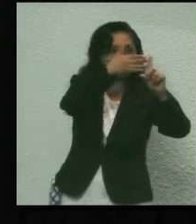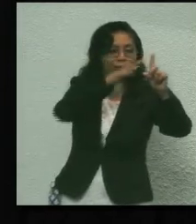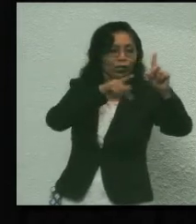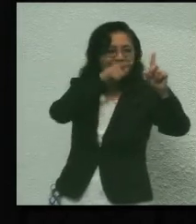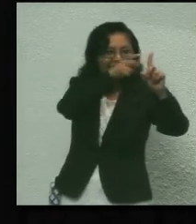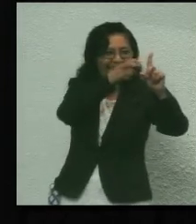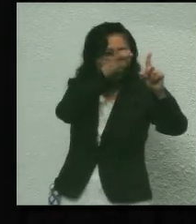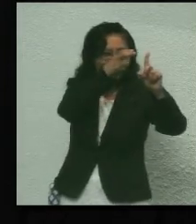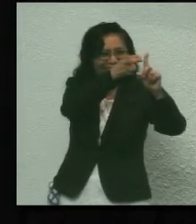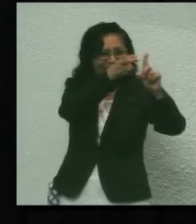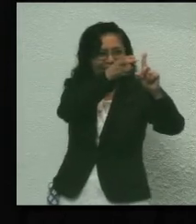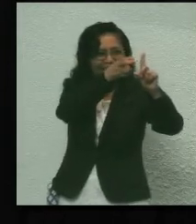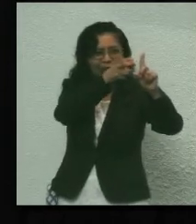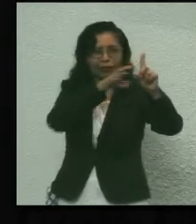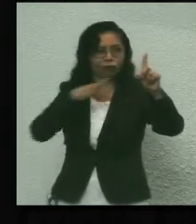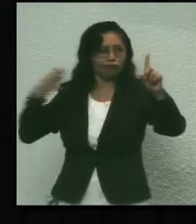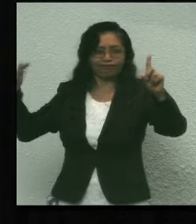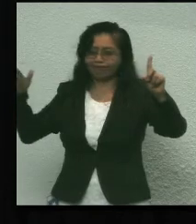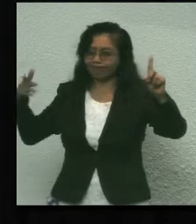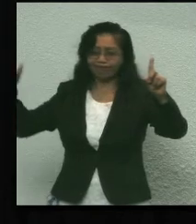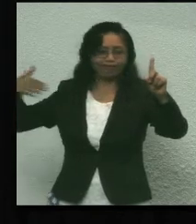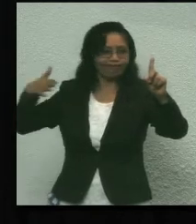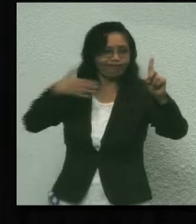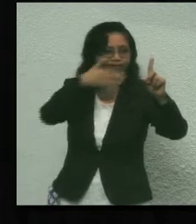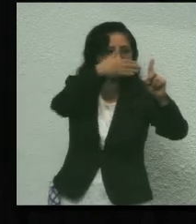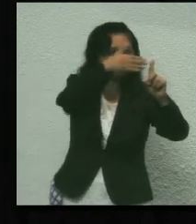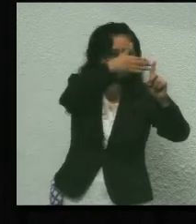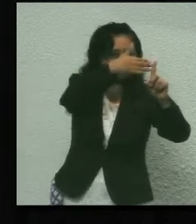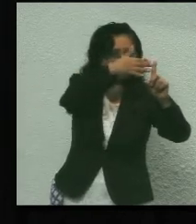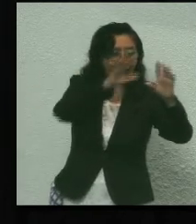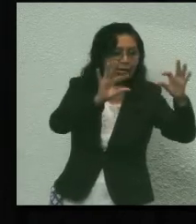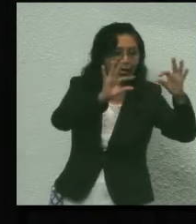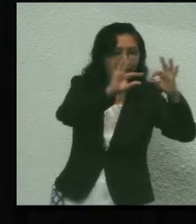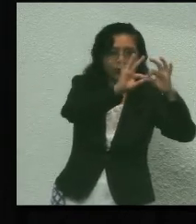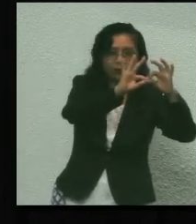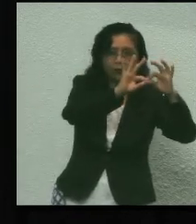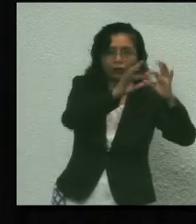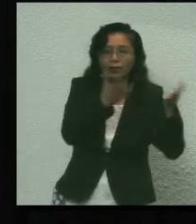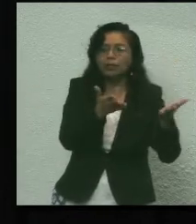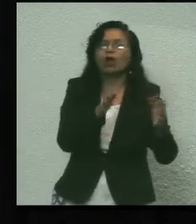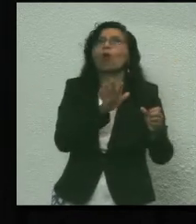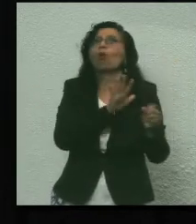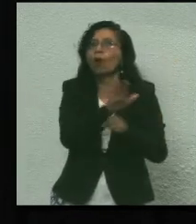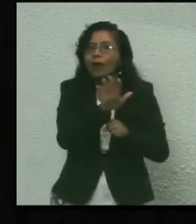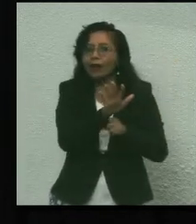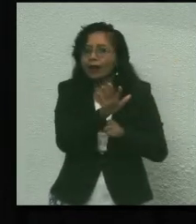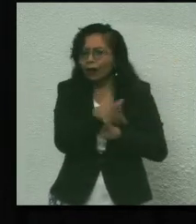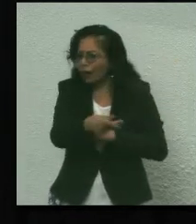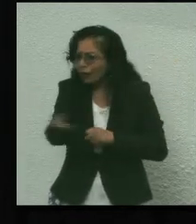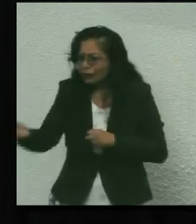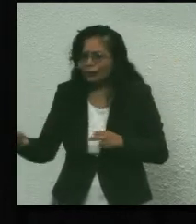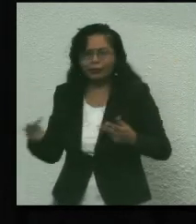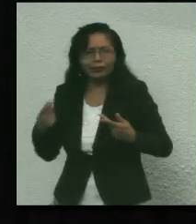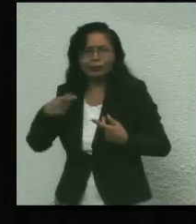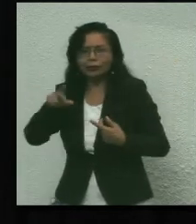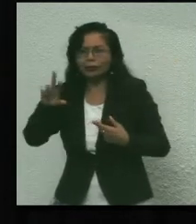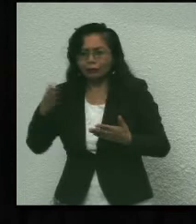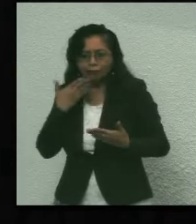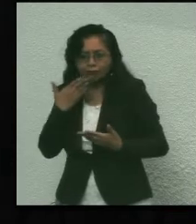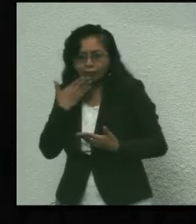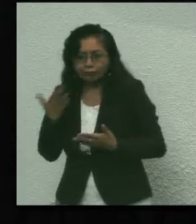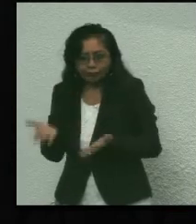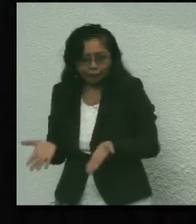punto común de encuentro y que es el bienestar de los quintanarroenses.